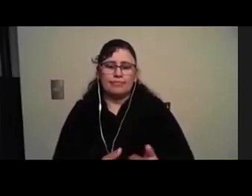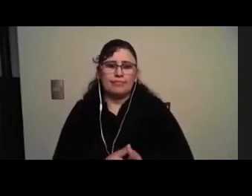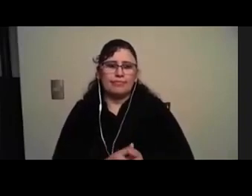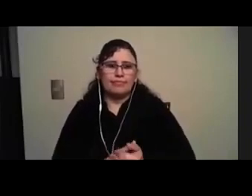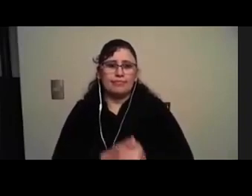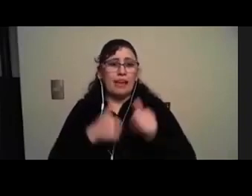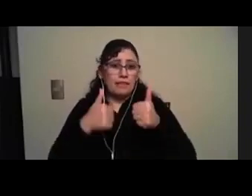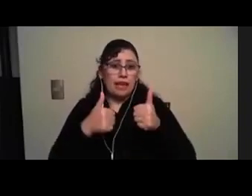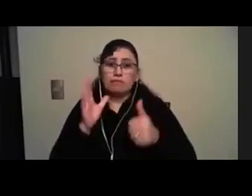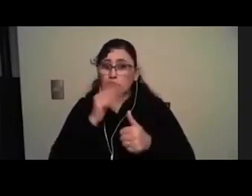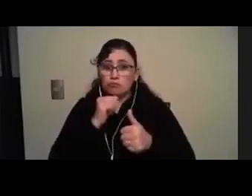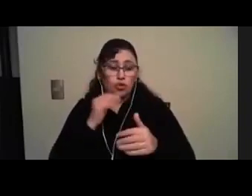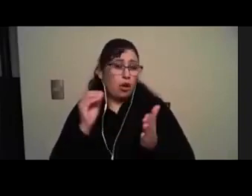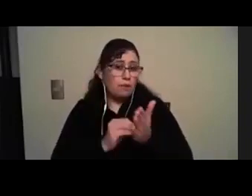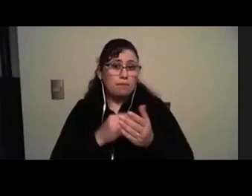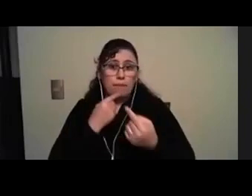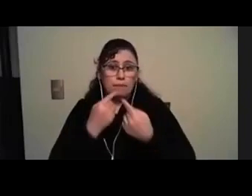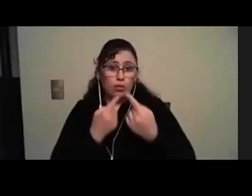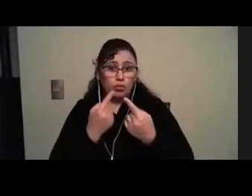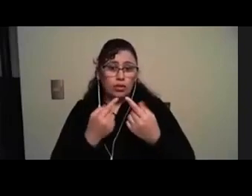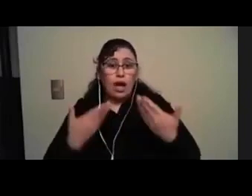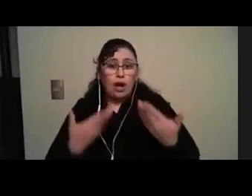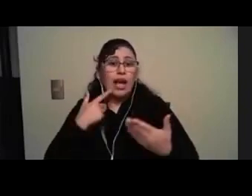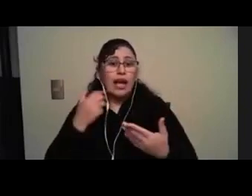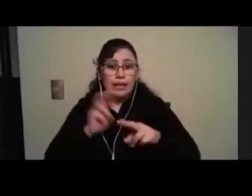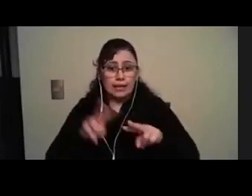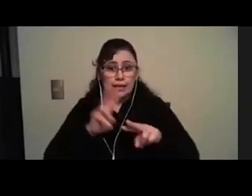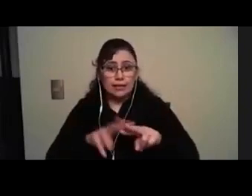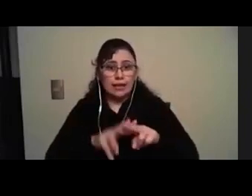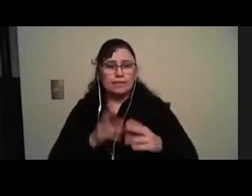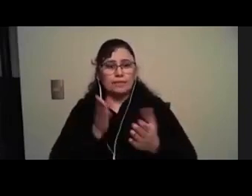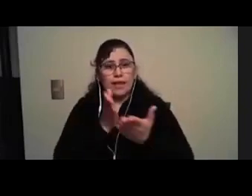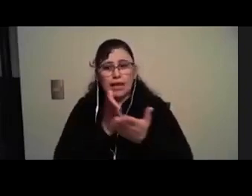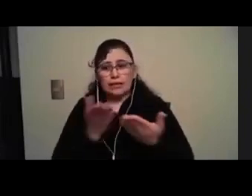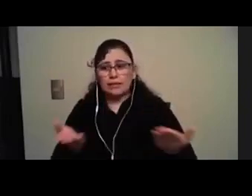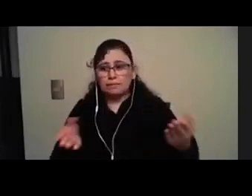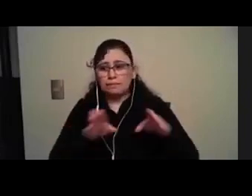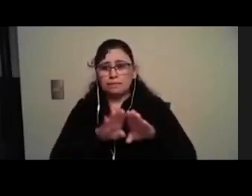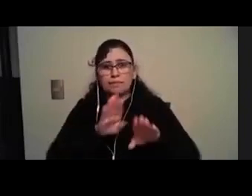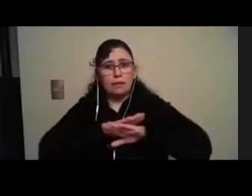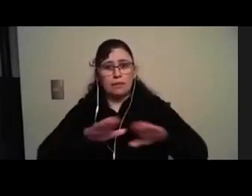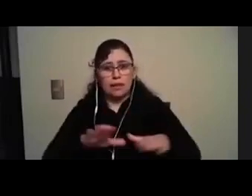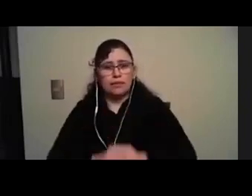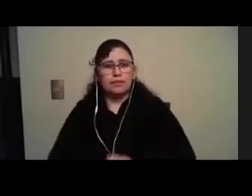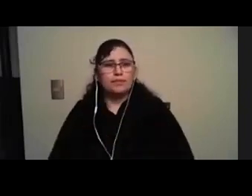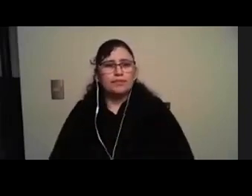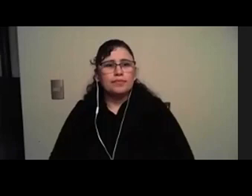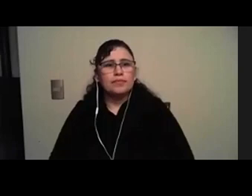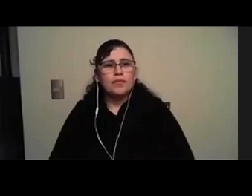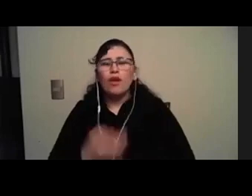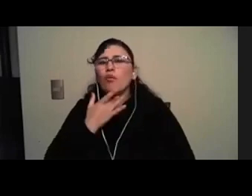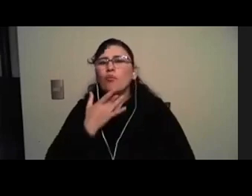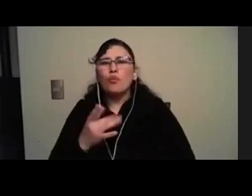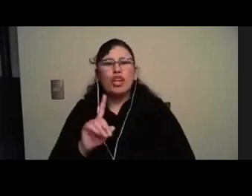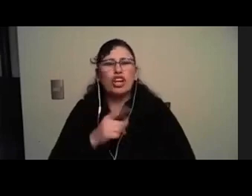Bien, pues si no hay preguntas, ya lo que vamos a hacer, vamos a cerrar la cátedra hasta aquí hoy día, ya, porque no los